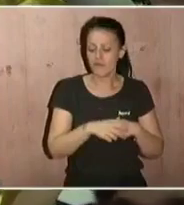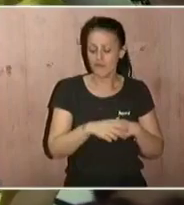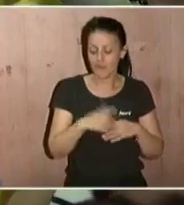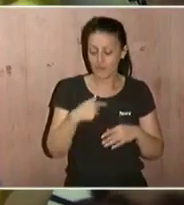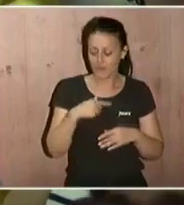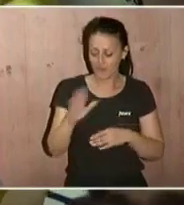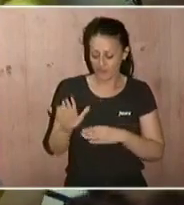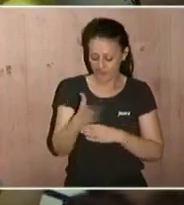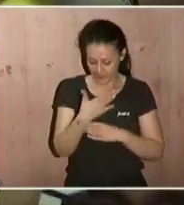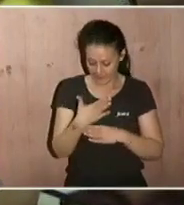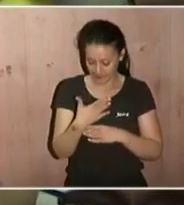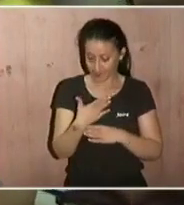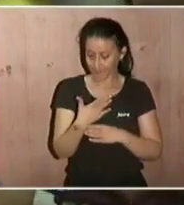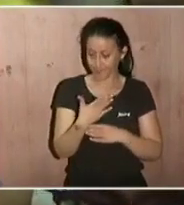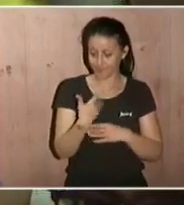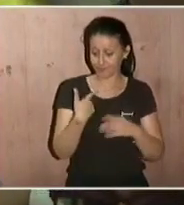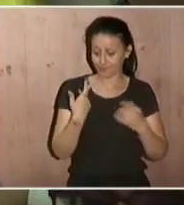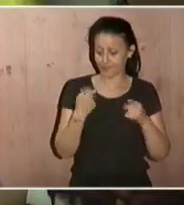en la facultad,